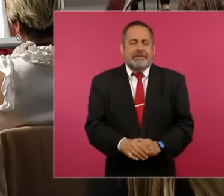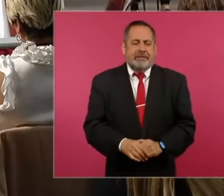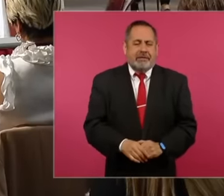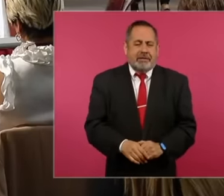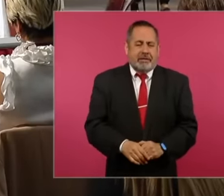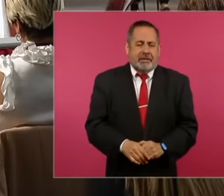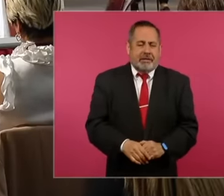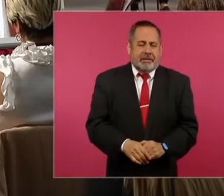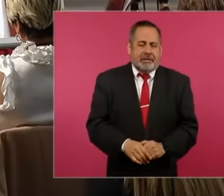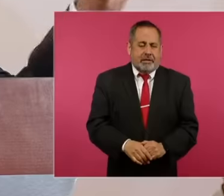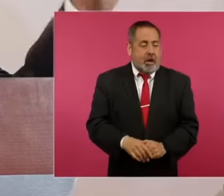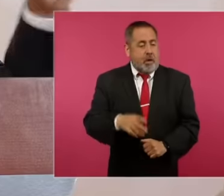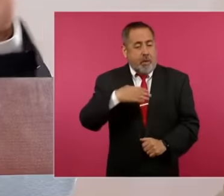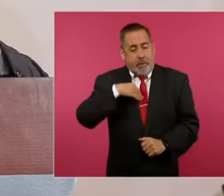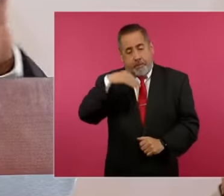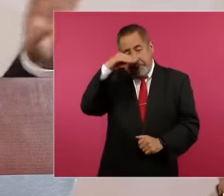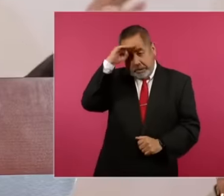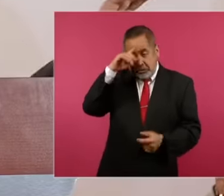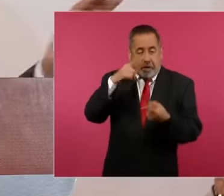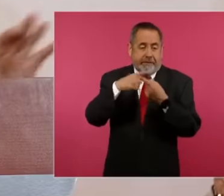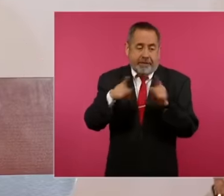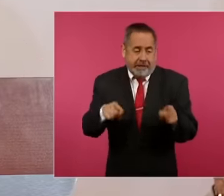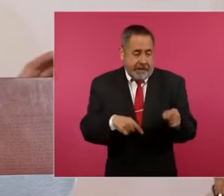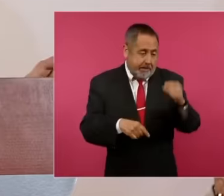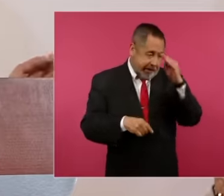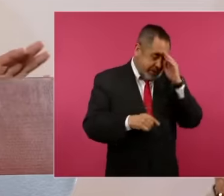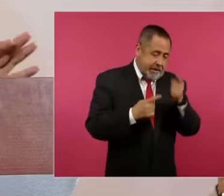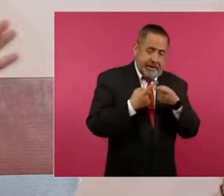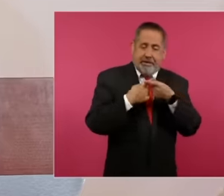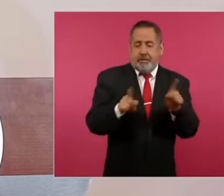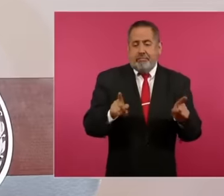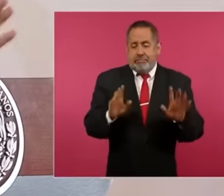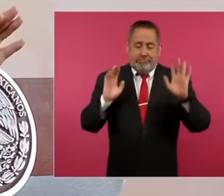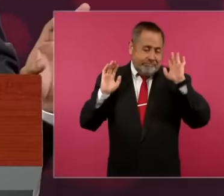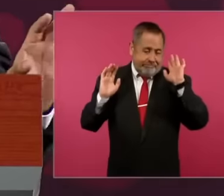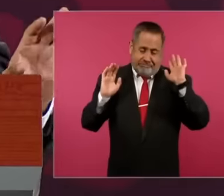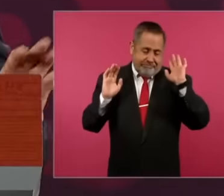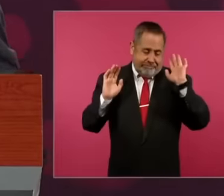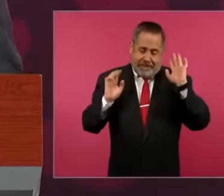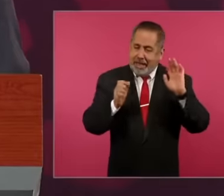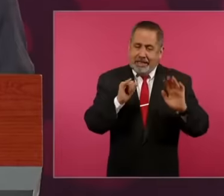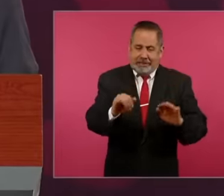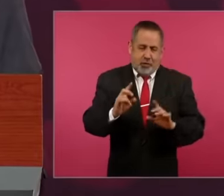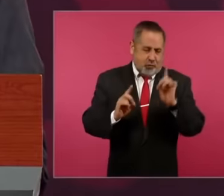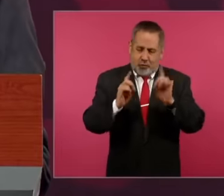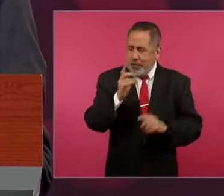Pero de que pensamos distinto, de eso no hay duda.